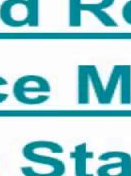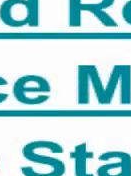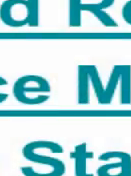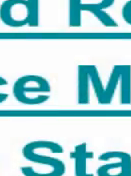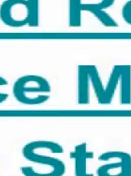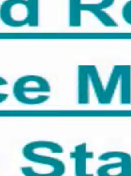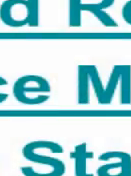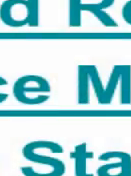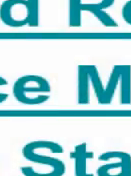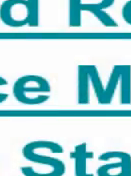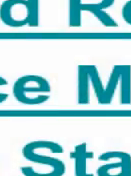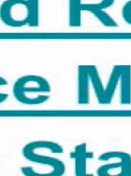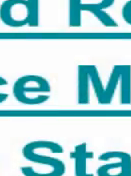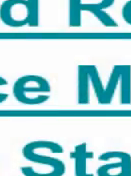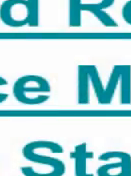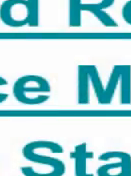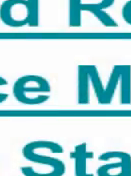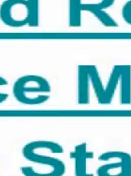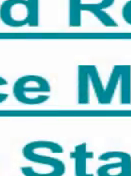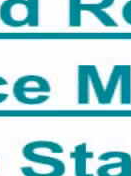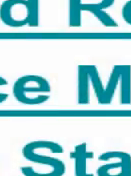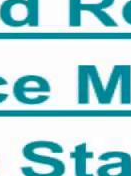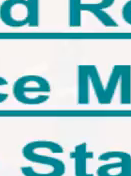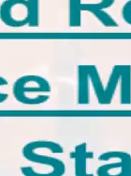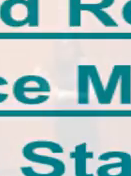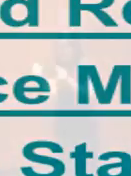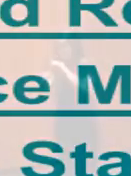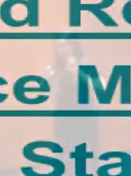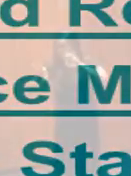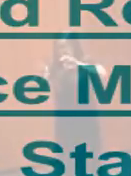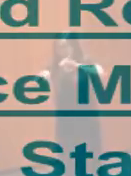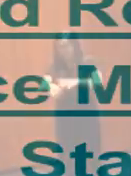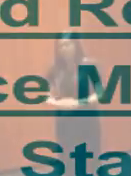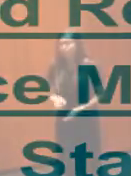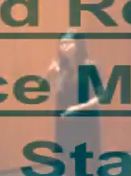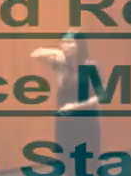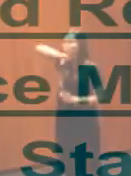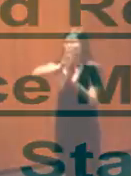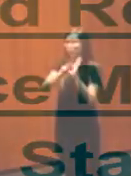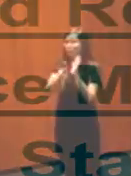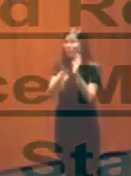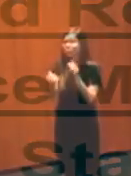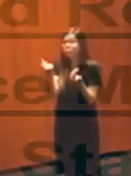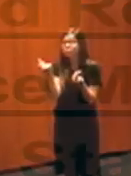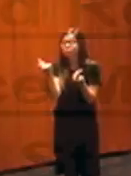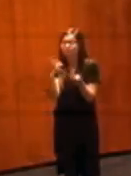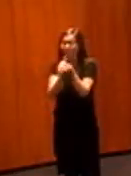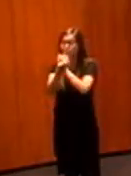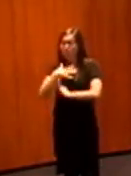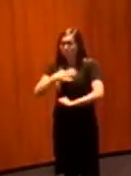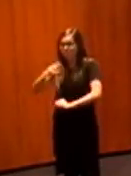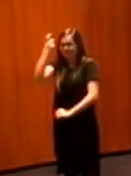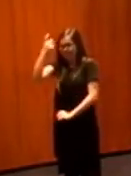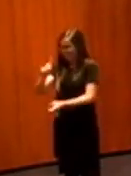diseñado, no nuestros alumnos. Ese es el mensaje. Nosotros podemos cambiar el currículum, pero no podemos cambiar nuestros alumnos.